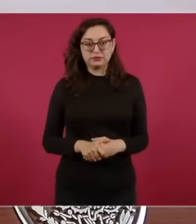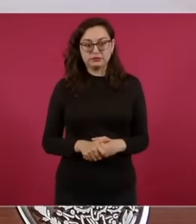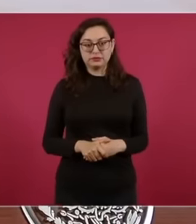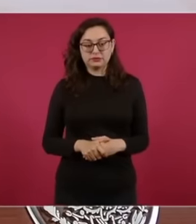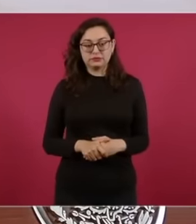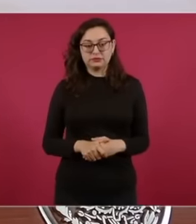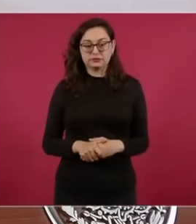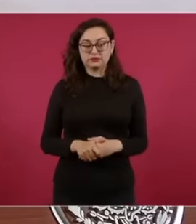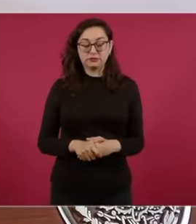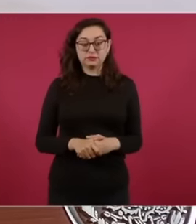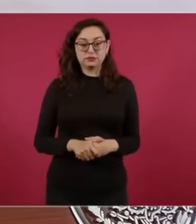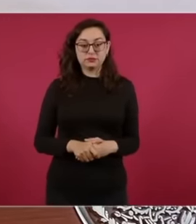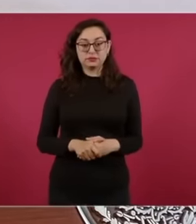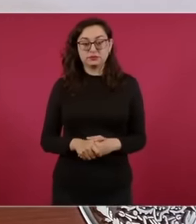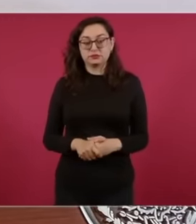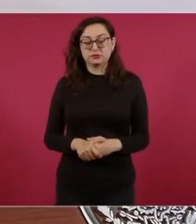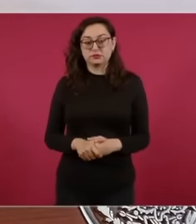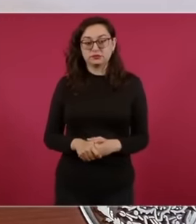tiempo